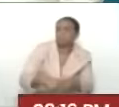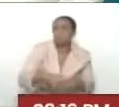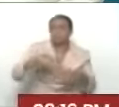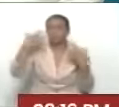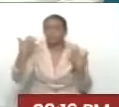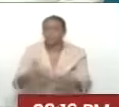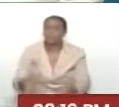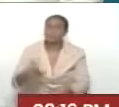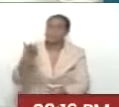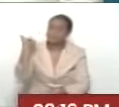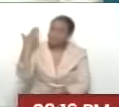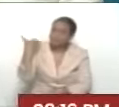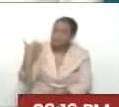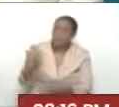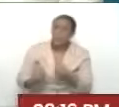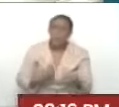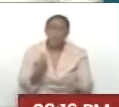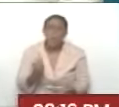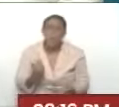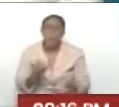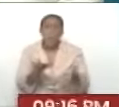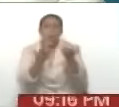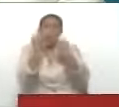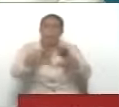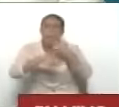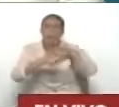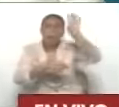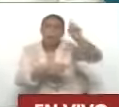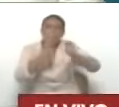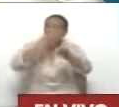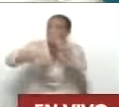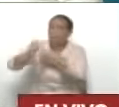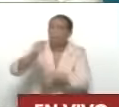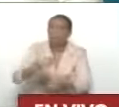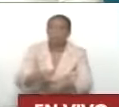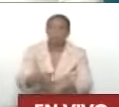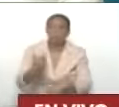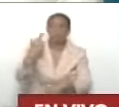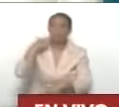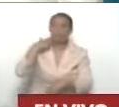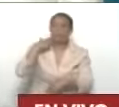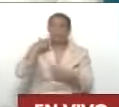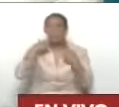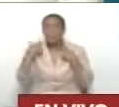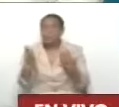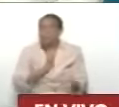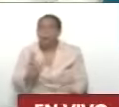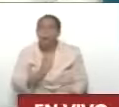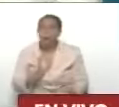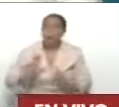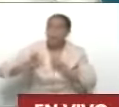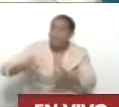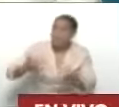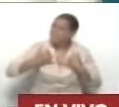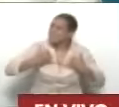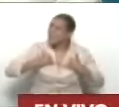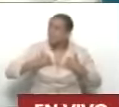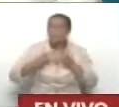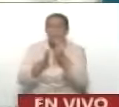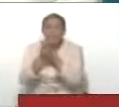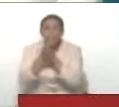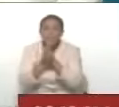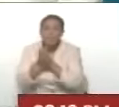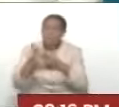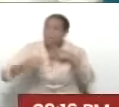nos decían, compra y vende más barato. O sea, como para que el pueblo venezolano no arrancara su rumbo hacia el emprendimiento y